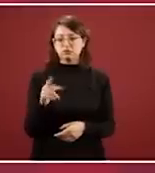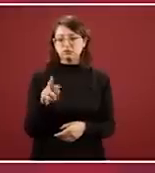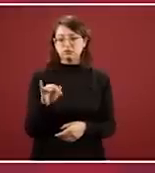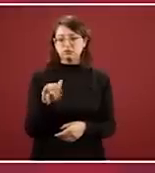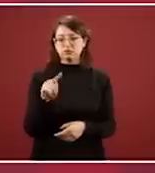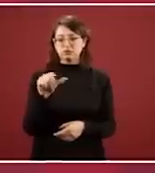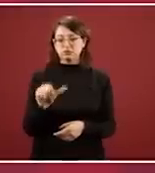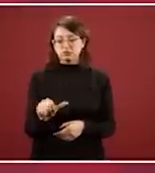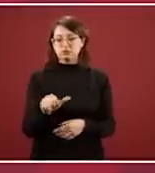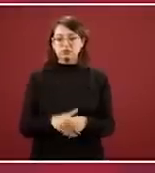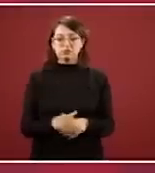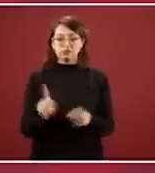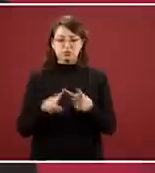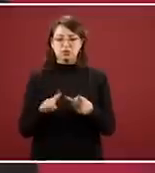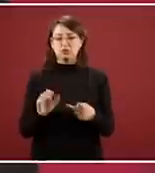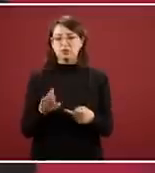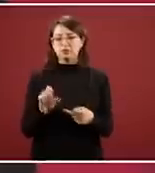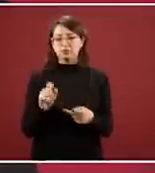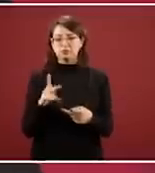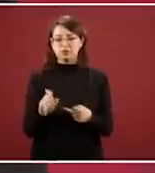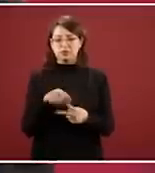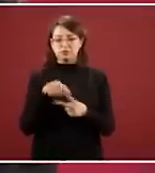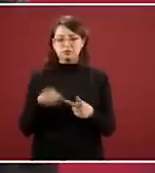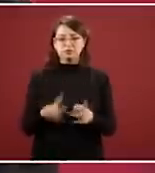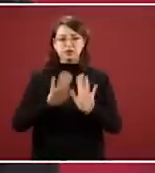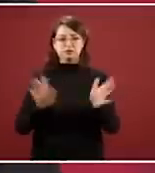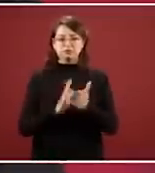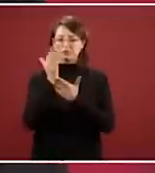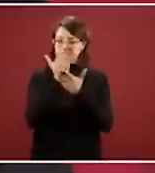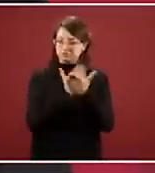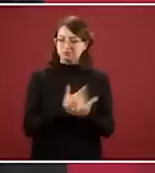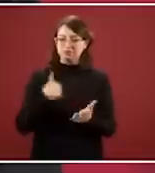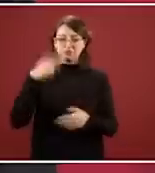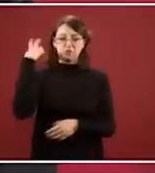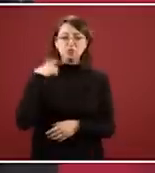y en Bavispe. Ya les di el programa.